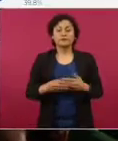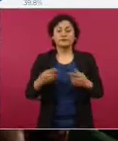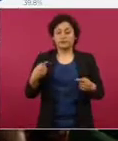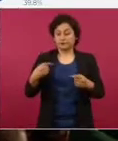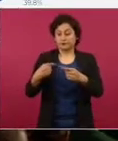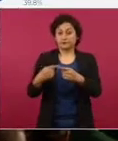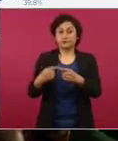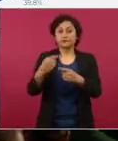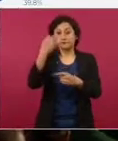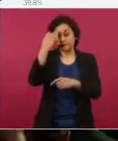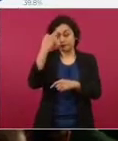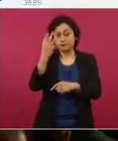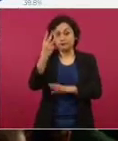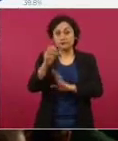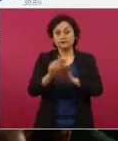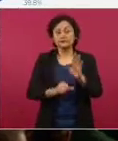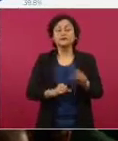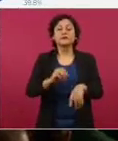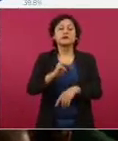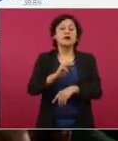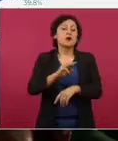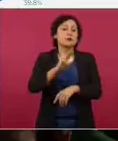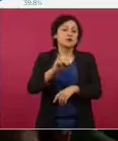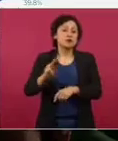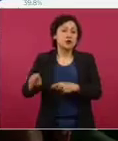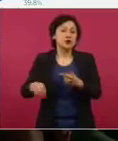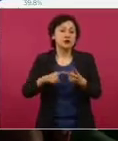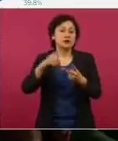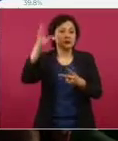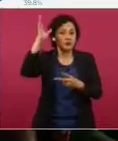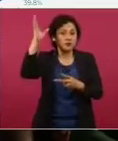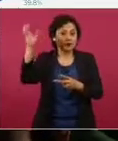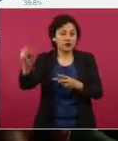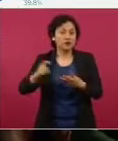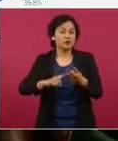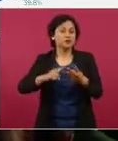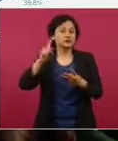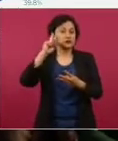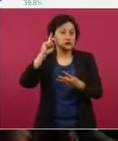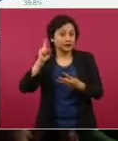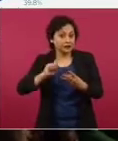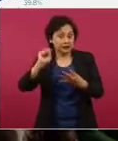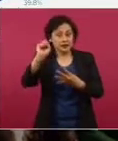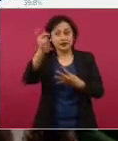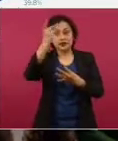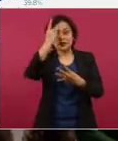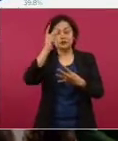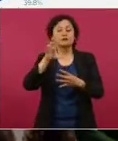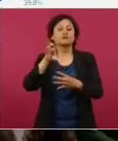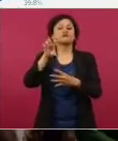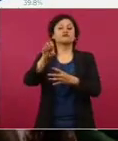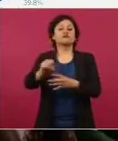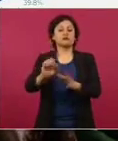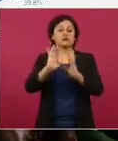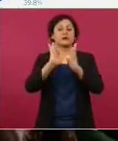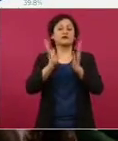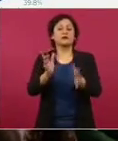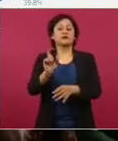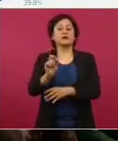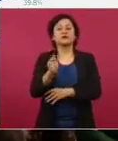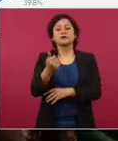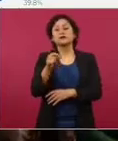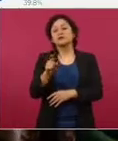Morelos, y ahora San Luis Potosí y Zacatecas, llegamos al 39.8% de población, atendiendo a